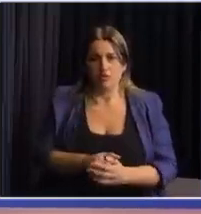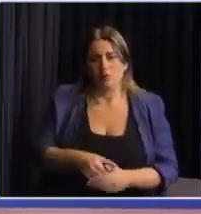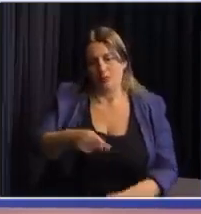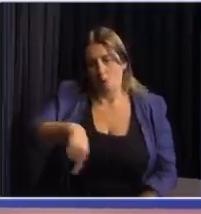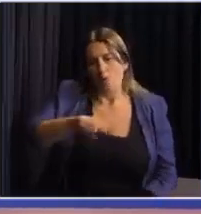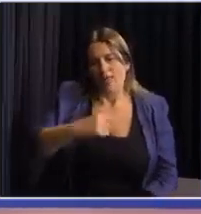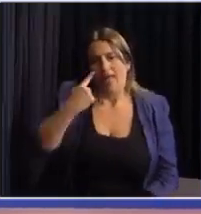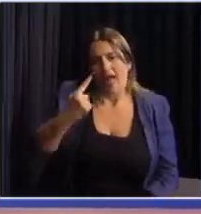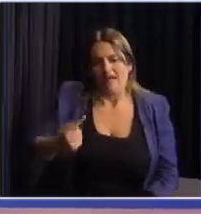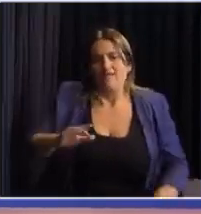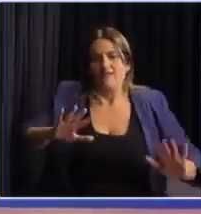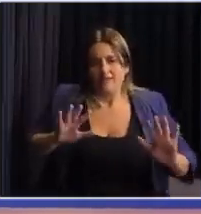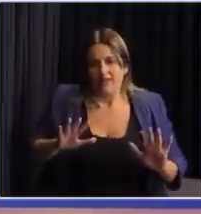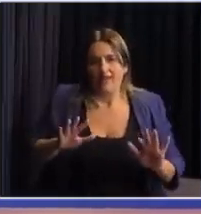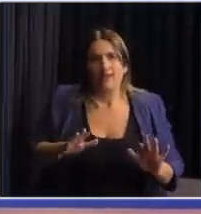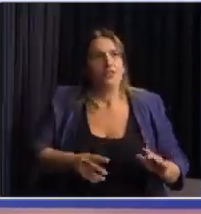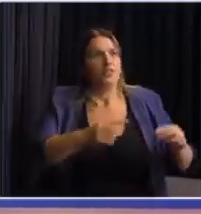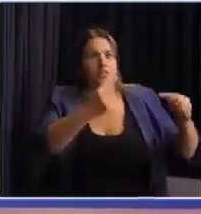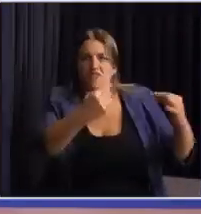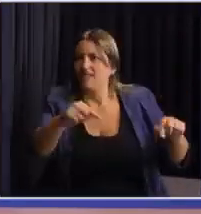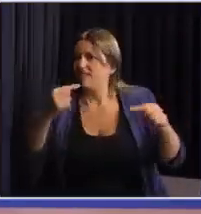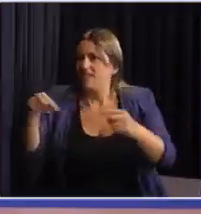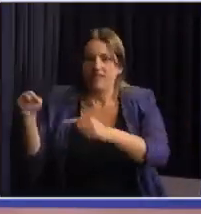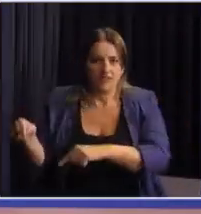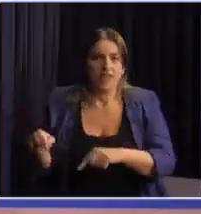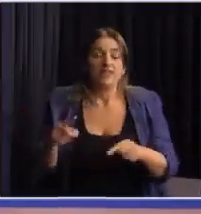cuenta que no todas